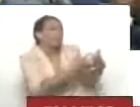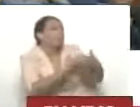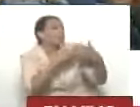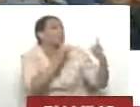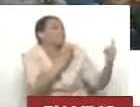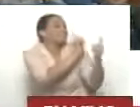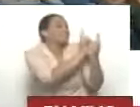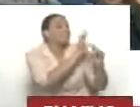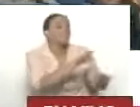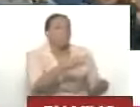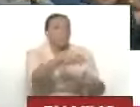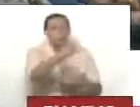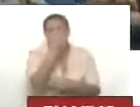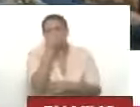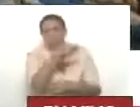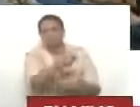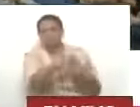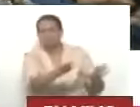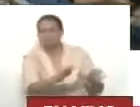con los dueños del circo.